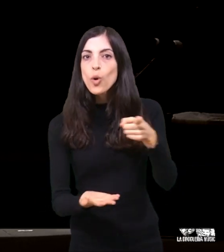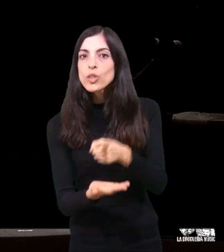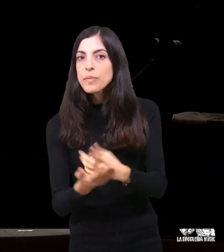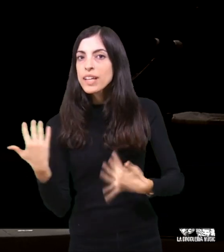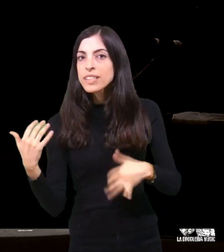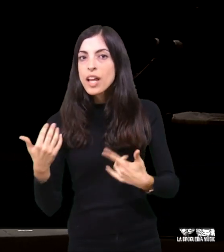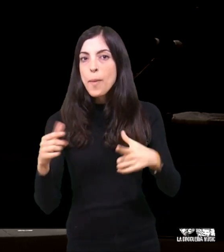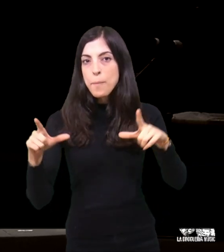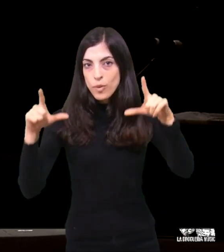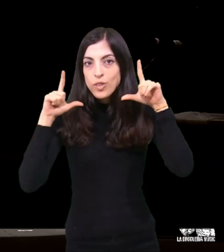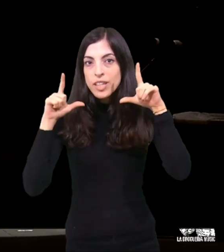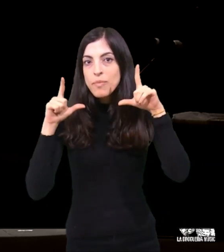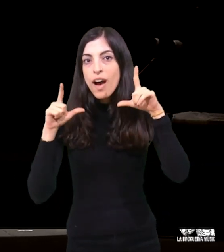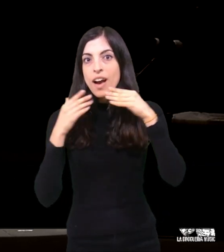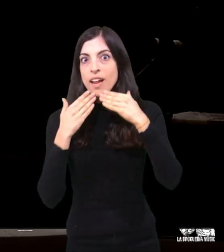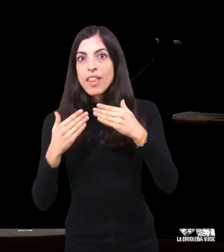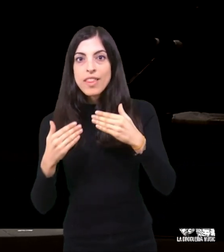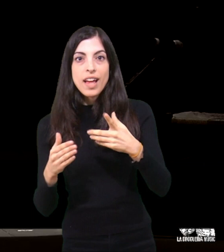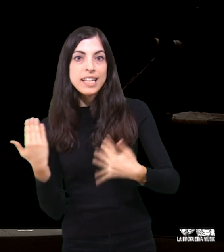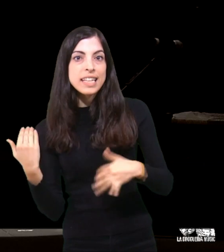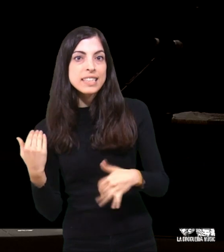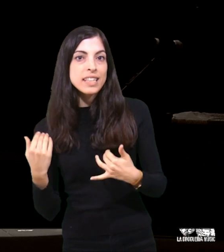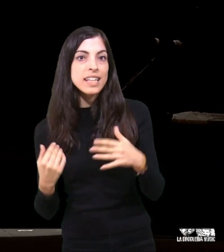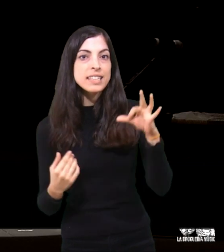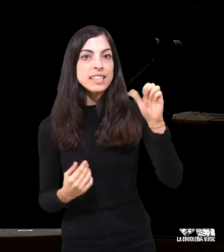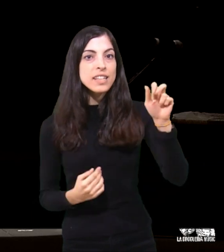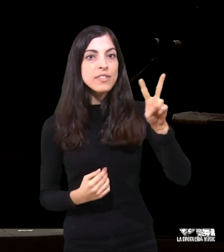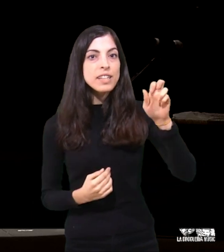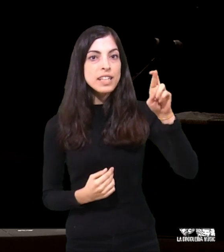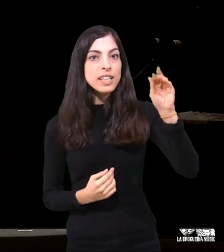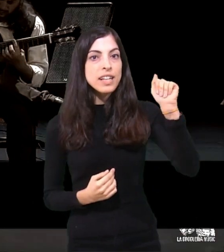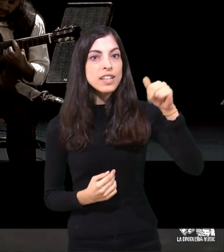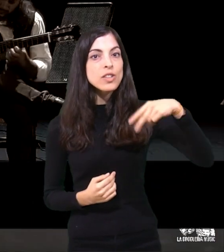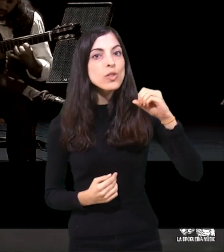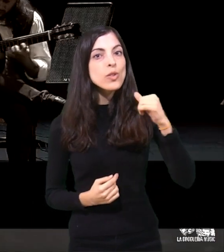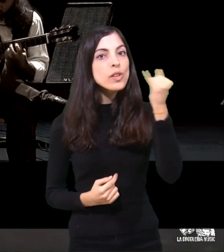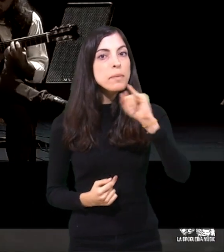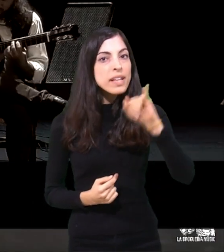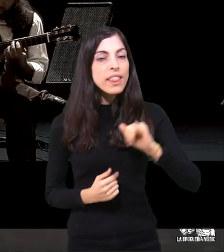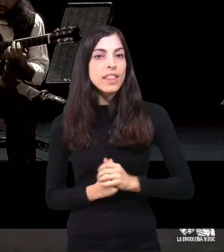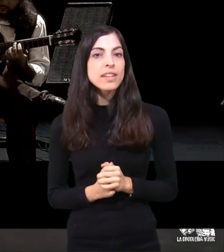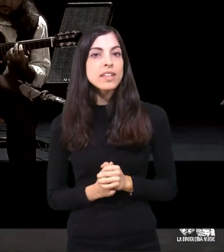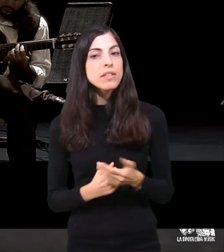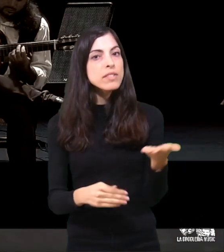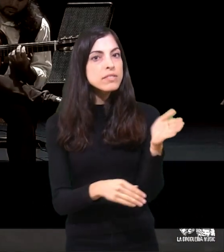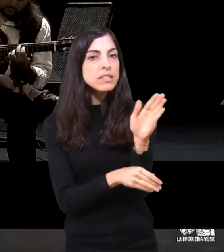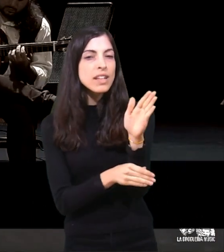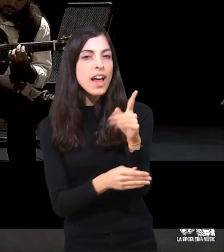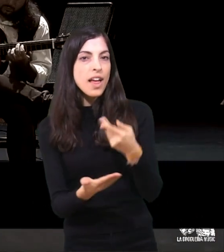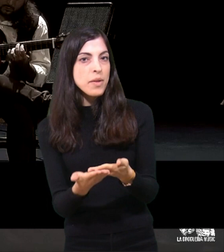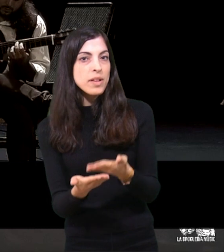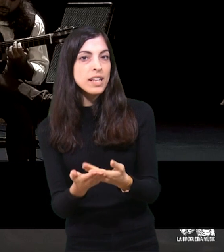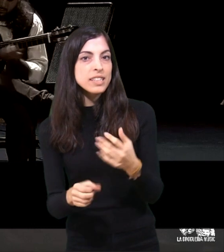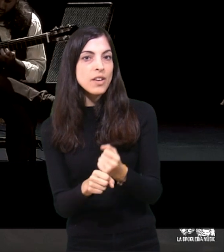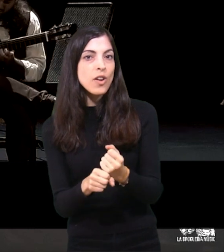De nuevo la guitarra acapara el protagonismo en las manos de Severiano Jiménez, quien prevé plasmar este